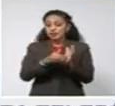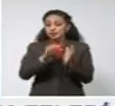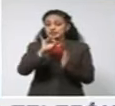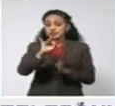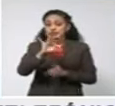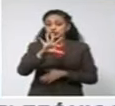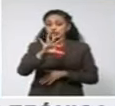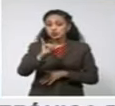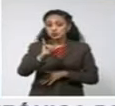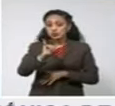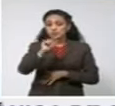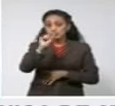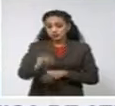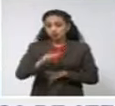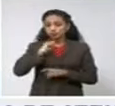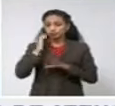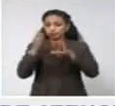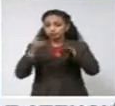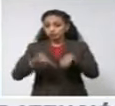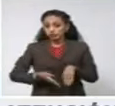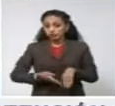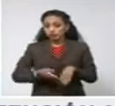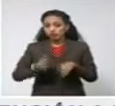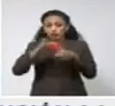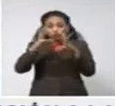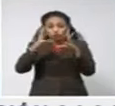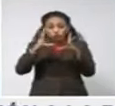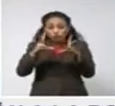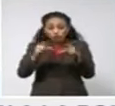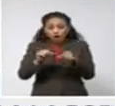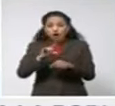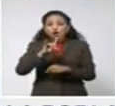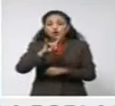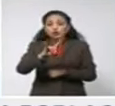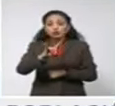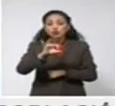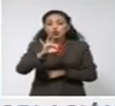5.756, y ya el acumulado es de